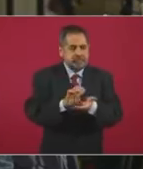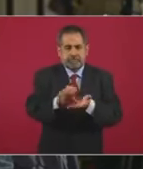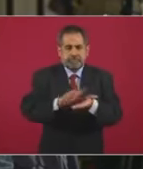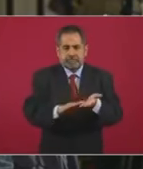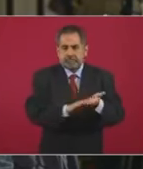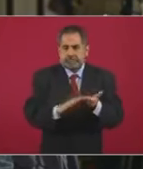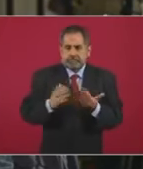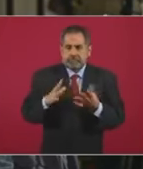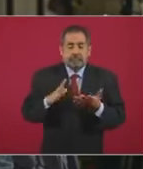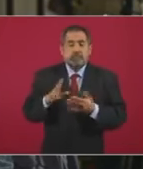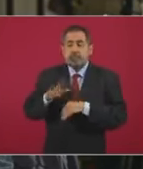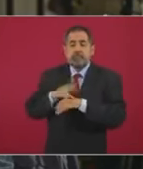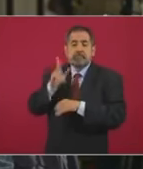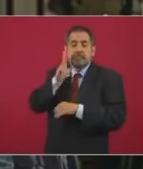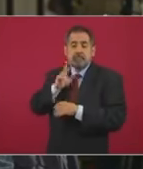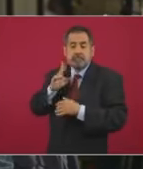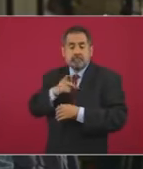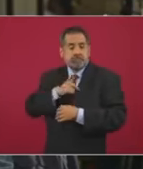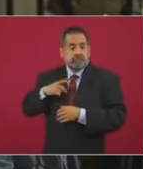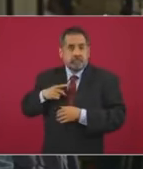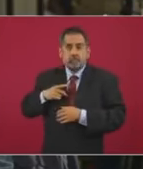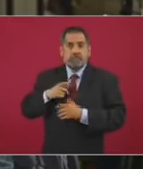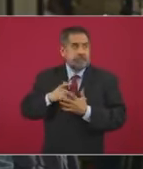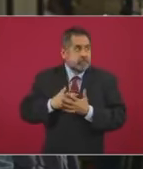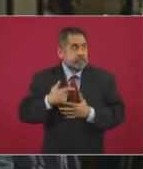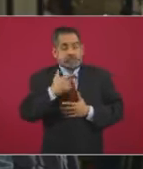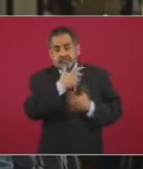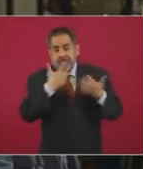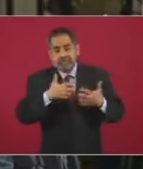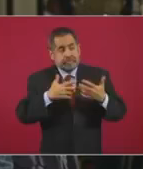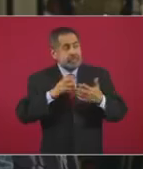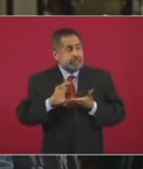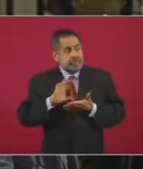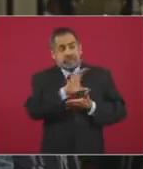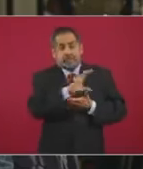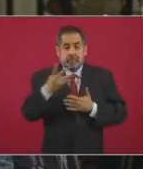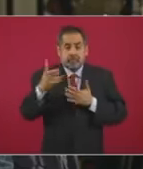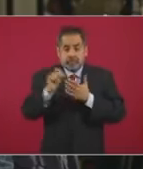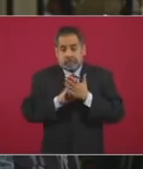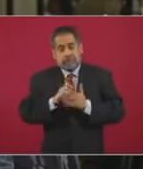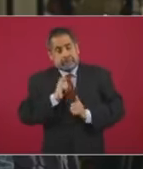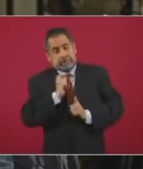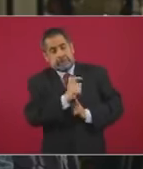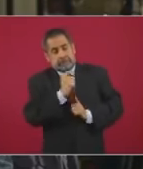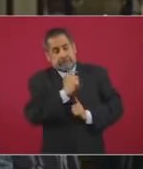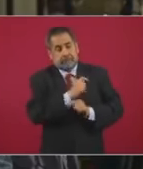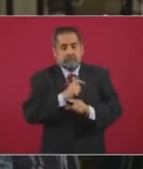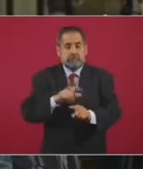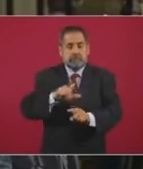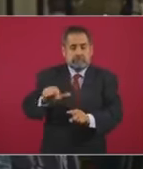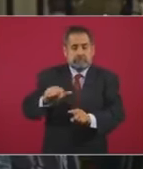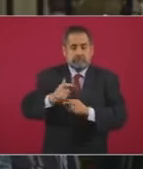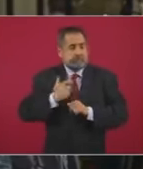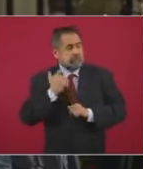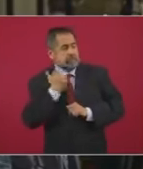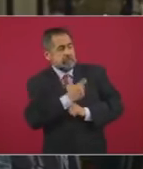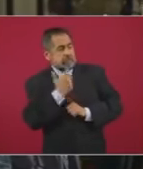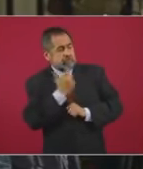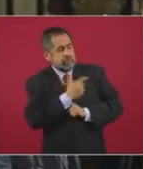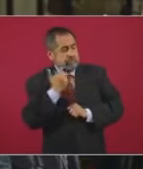muchos casos de Pemex tienen adeudos con empresas grandes de hasta 9 meses, exactamente 9 meses o